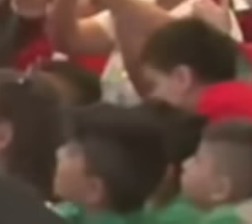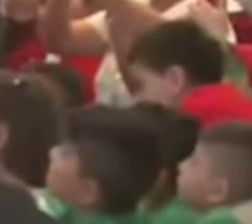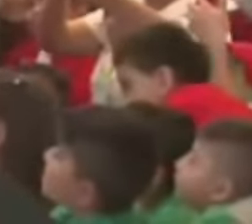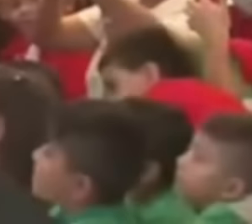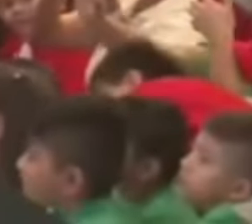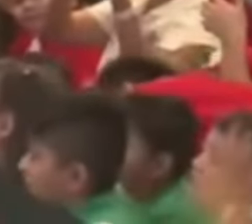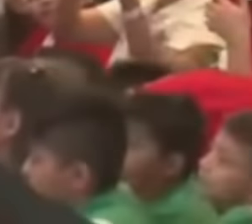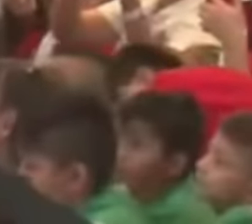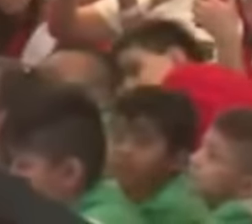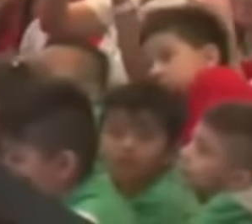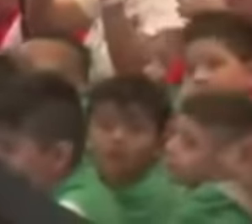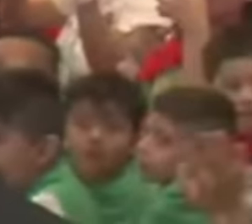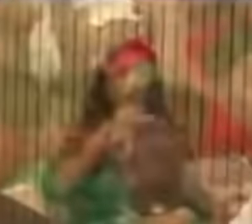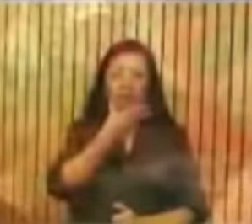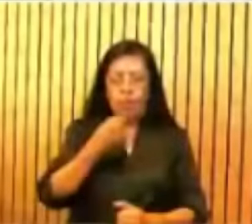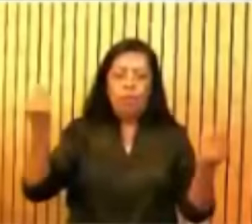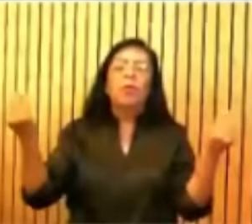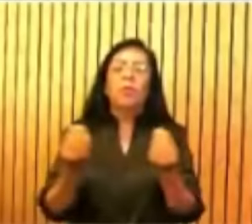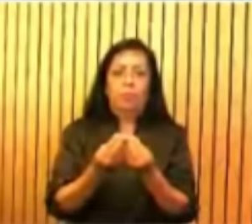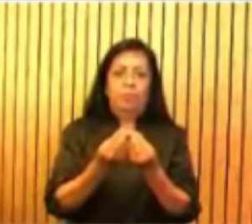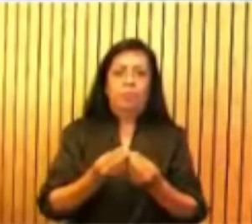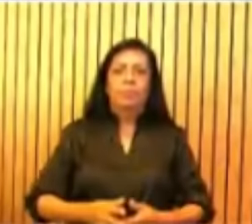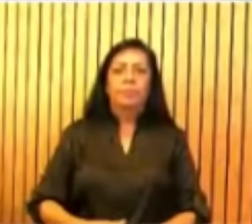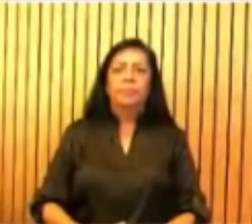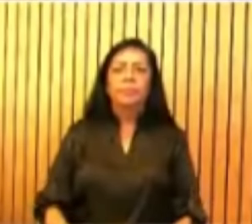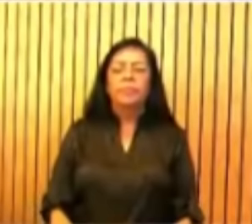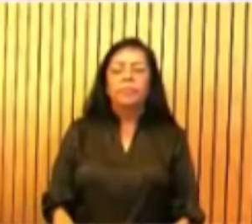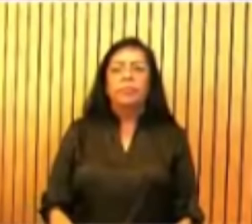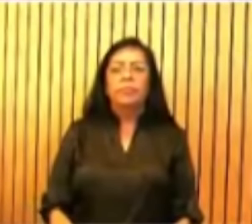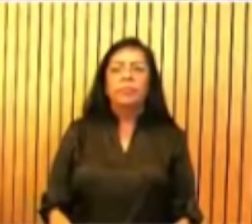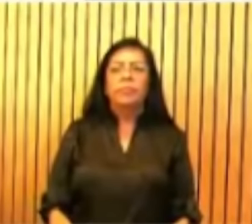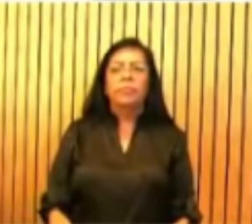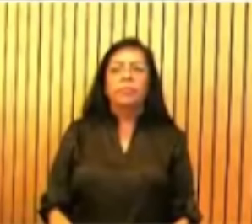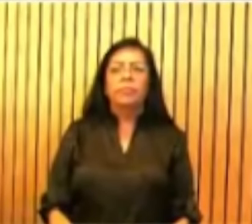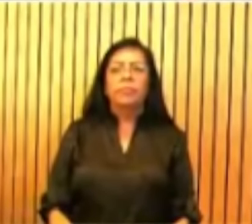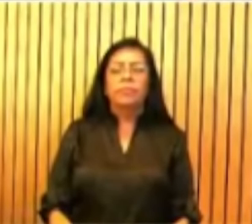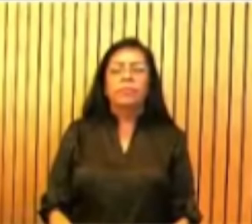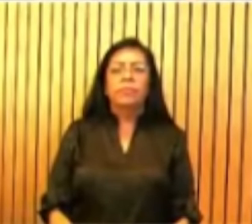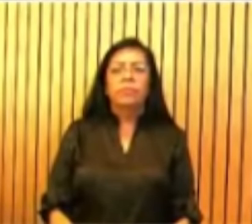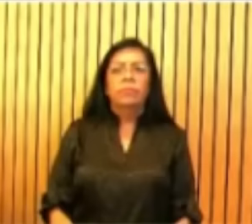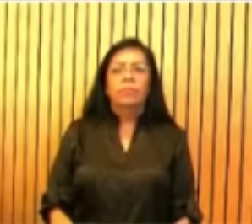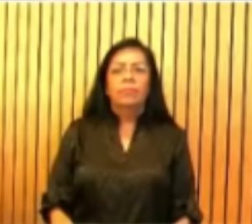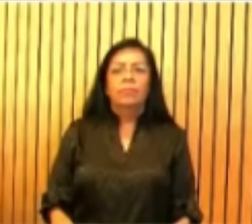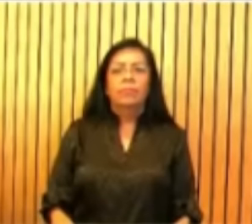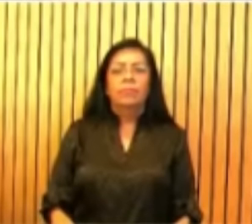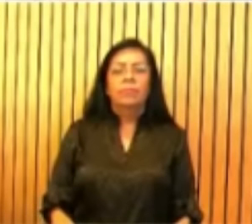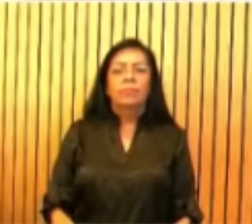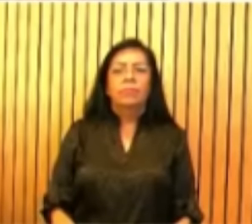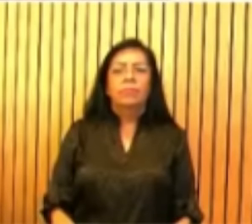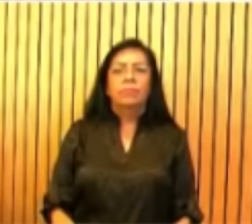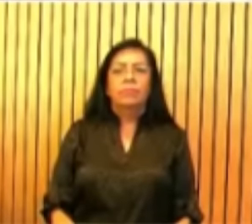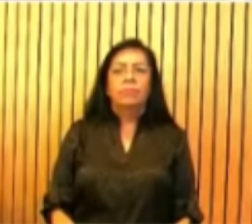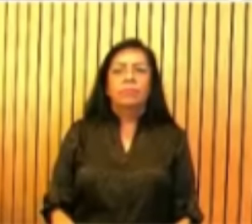la presidencia de México, duplicará el presupuesto designado para la primera infancia, para que tengan alimentación garantizada, paz y amor en